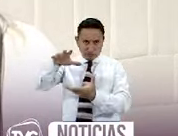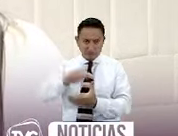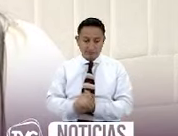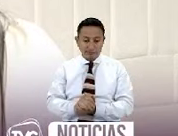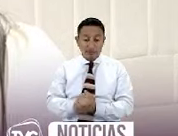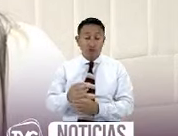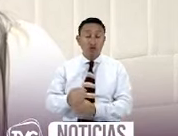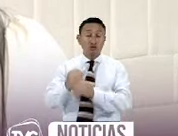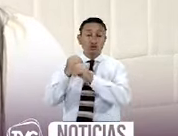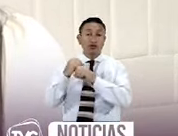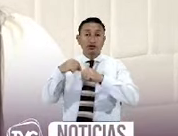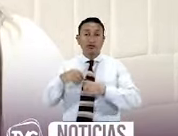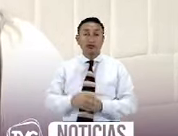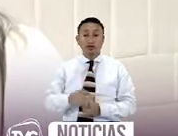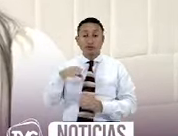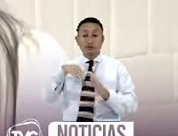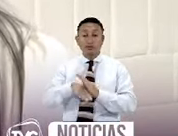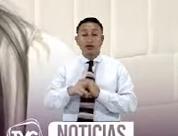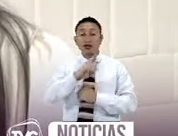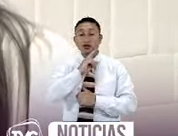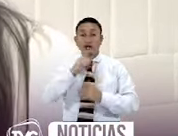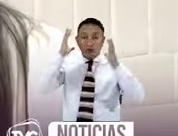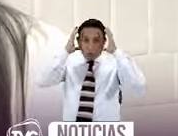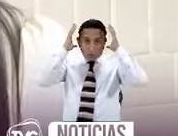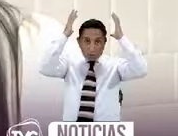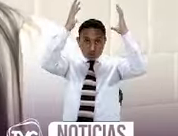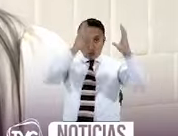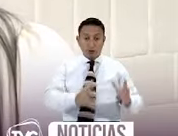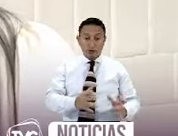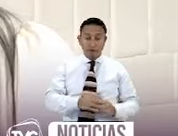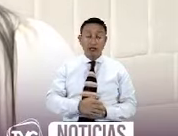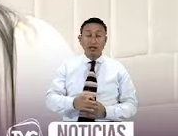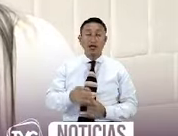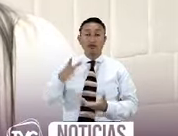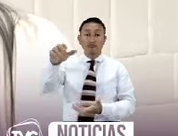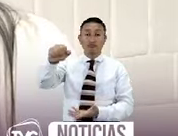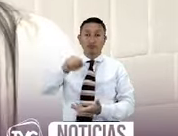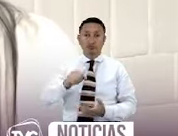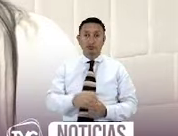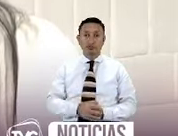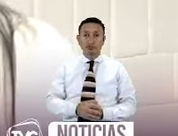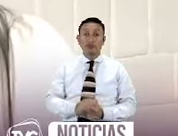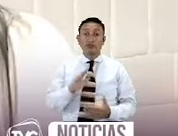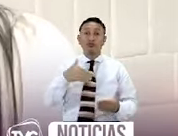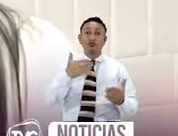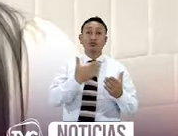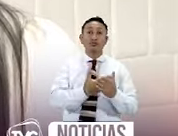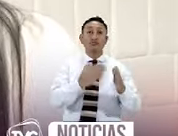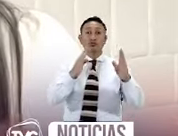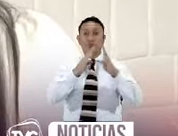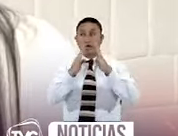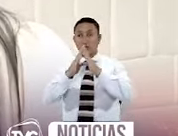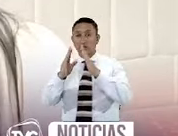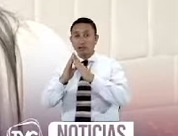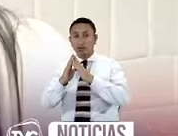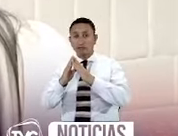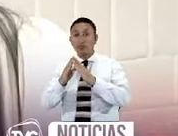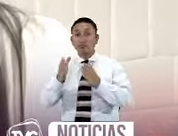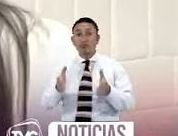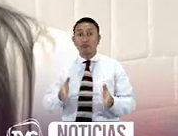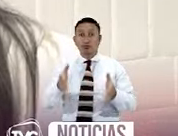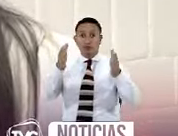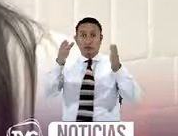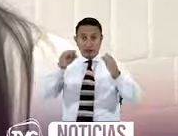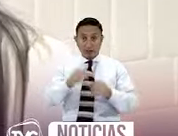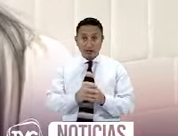retirarse el casco cuando entran al restaurante, a retirar el pedido como cuando llegan al conjunto, a la casa o al edificio en donde van a entregar